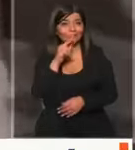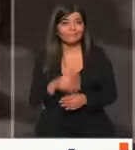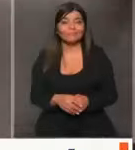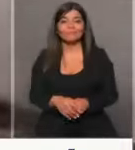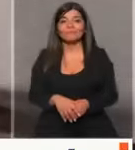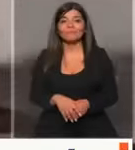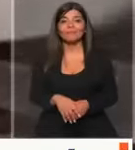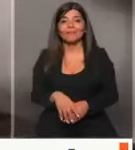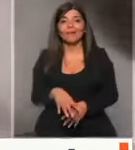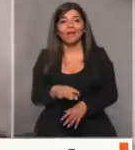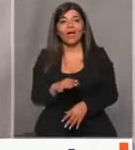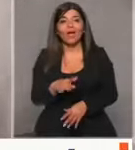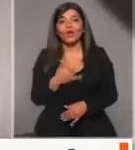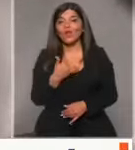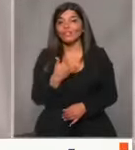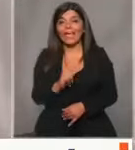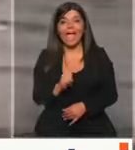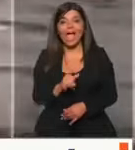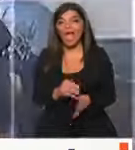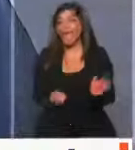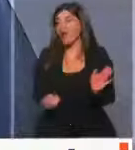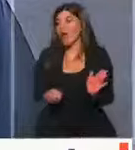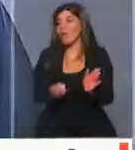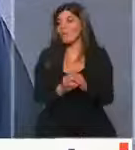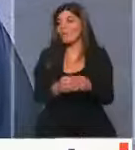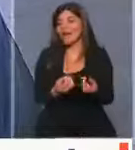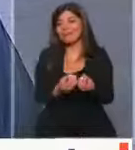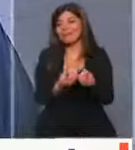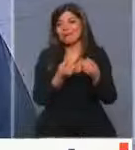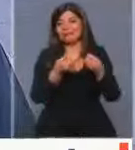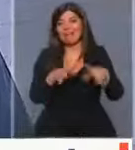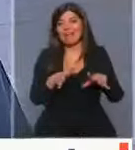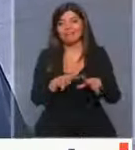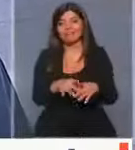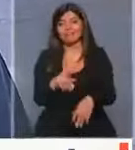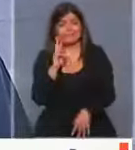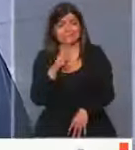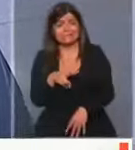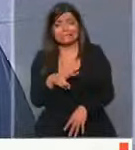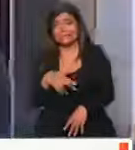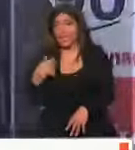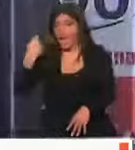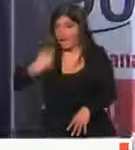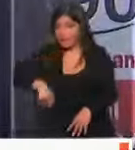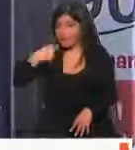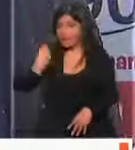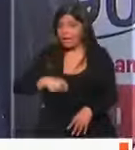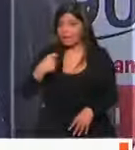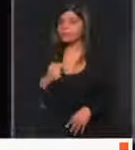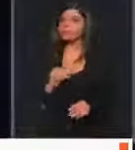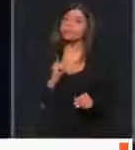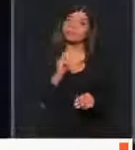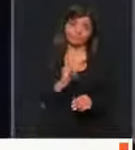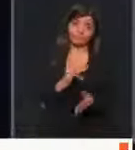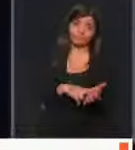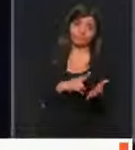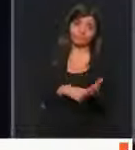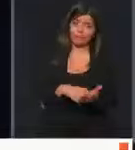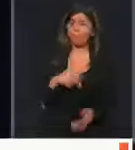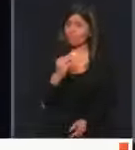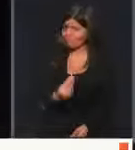Mamá, no quiero comer más huevos. Está bien escapado del bolsillo, la verdad. Es un poco más caro, sí. Sumamente